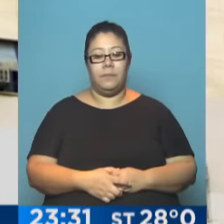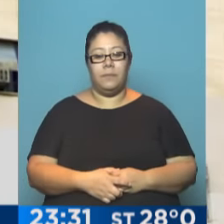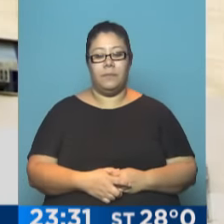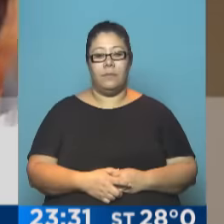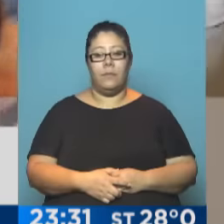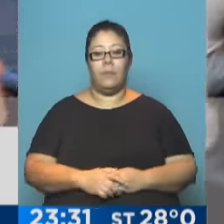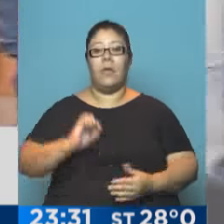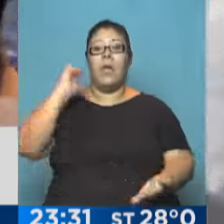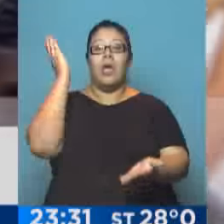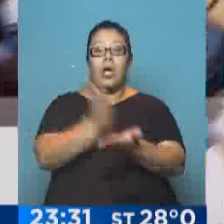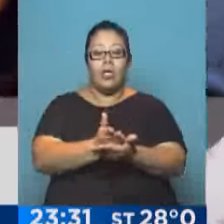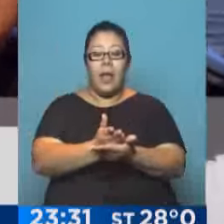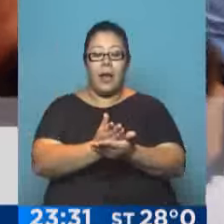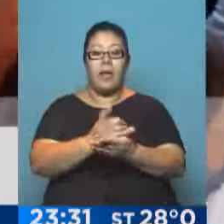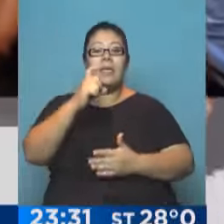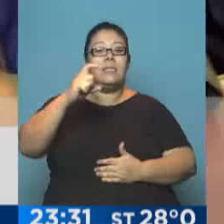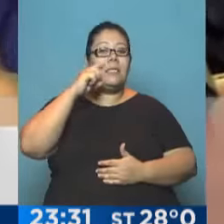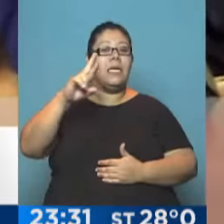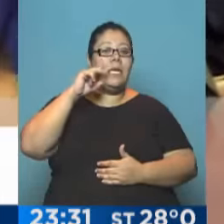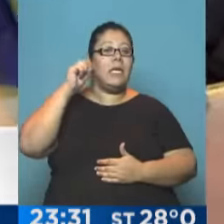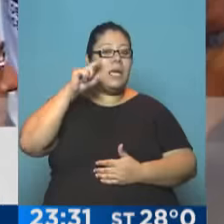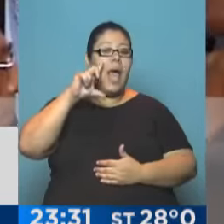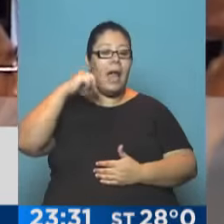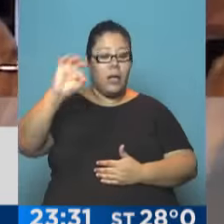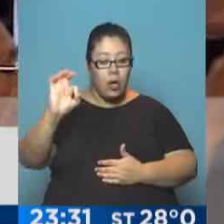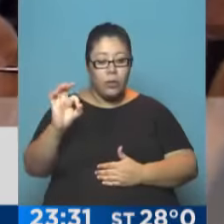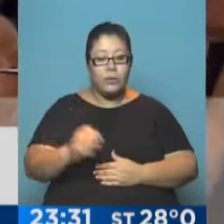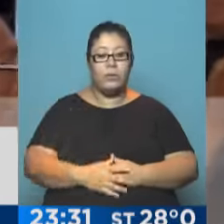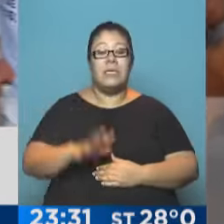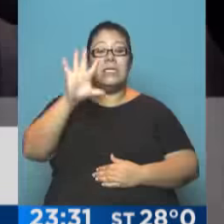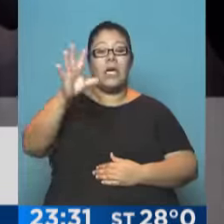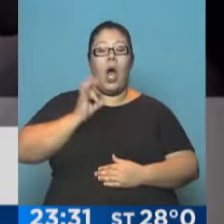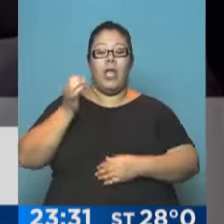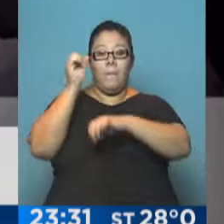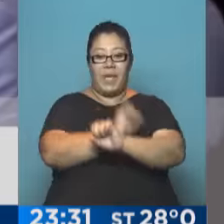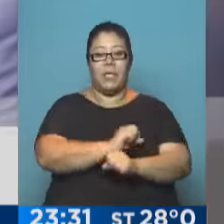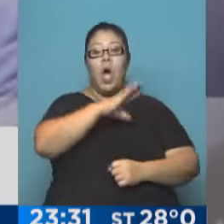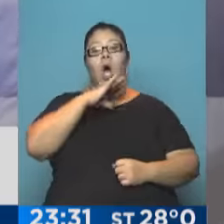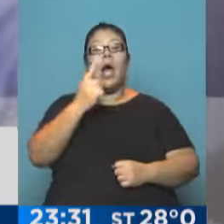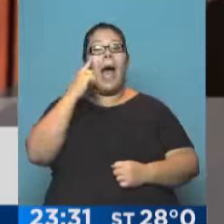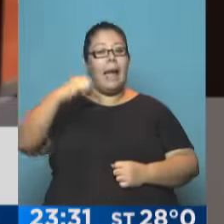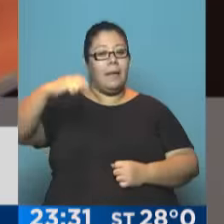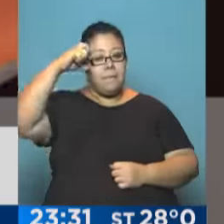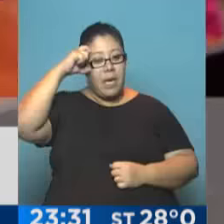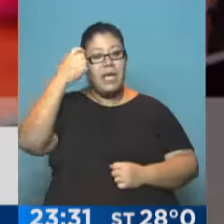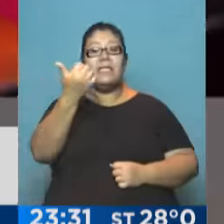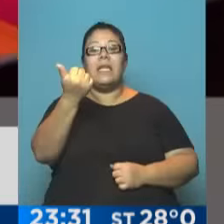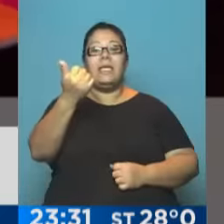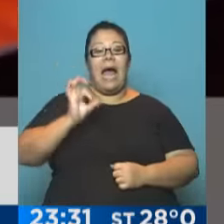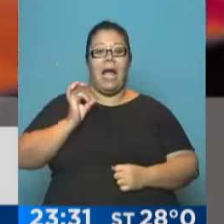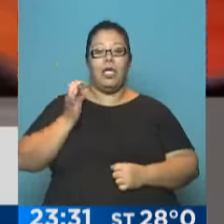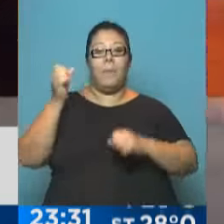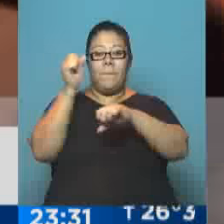Condenar a Roque Ángel Siciliano a la pena de 5 años de prisión. Condenar a Ricardo Raúl Jaime a la pena única de 6 años de